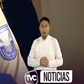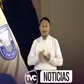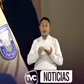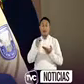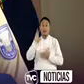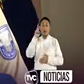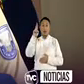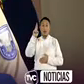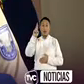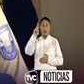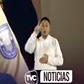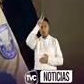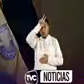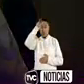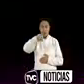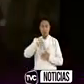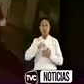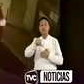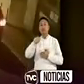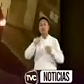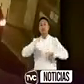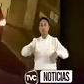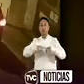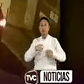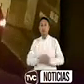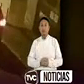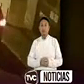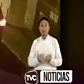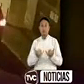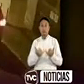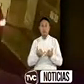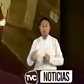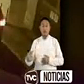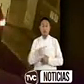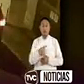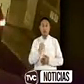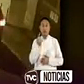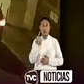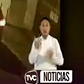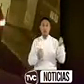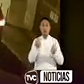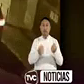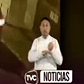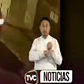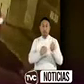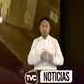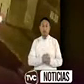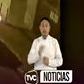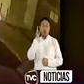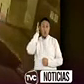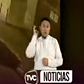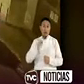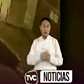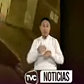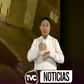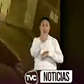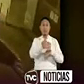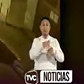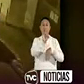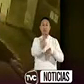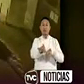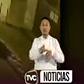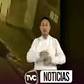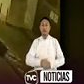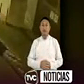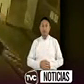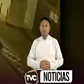cantón Rumiñahui, vienen de afuera. En esta oportunidad les interesaba solo el vehículo. A la señora la dejaron abandonada luego